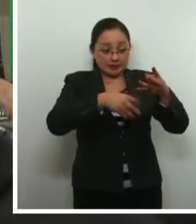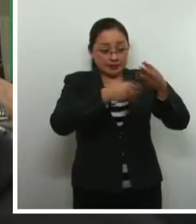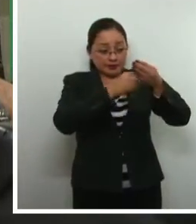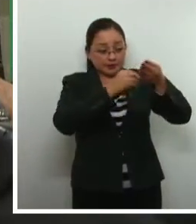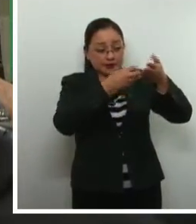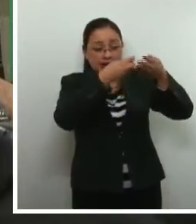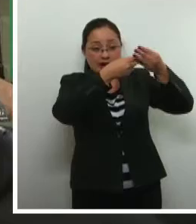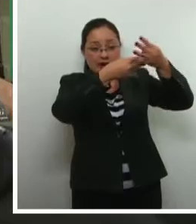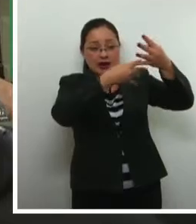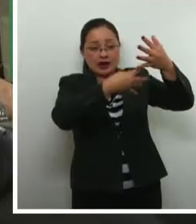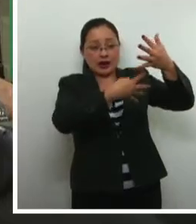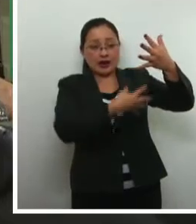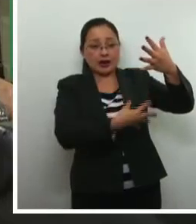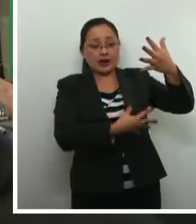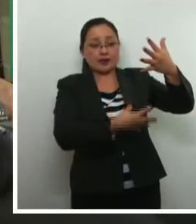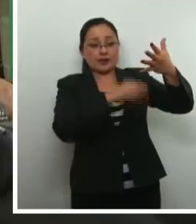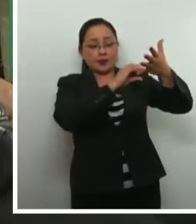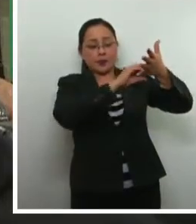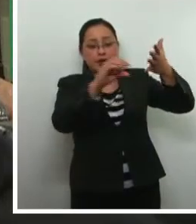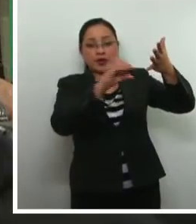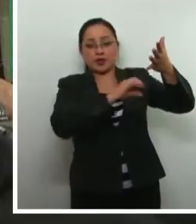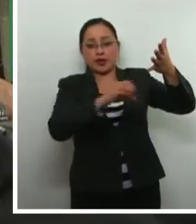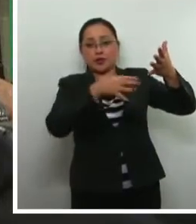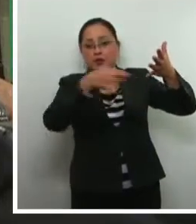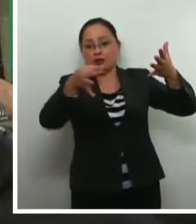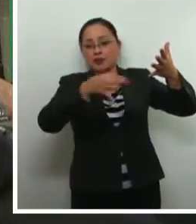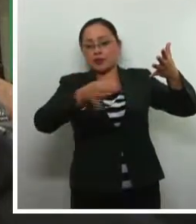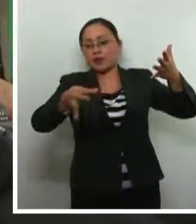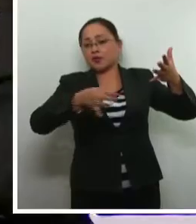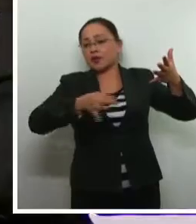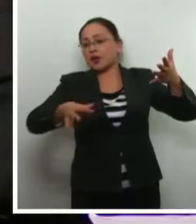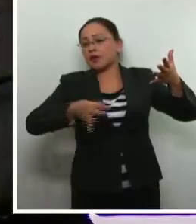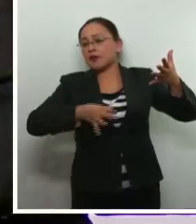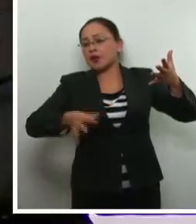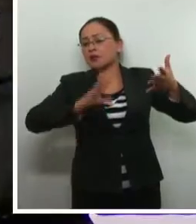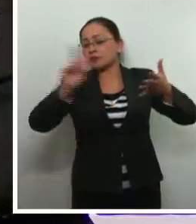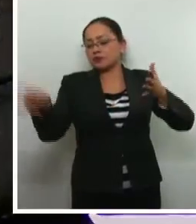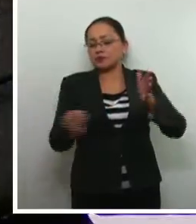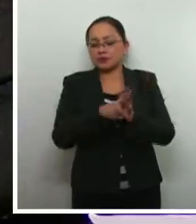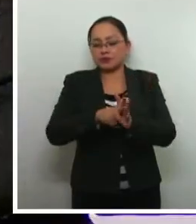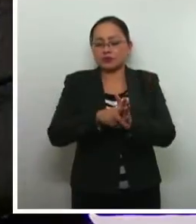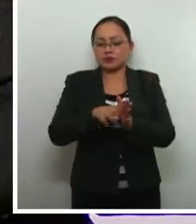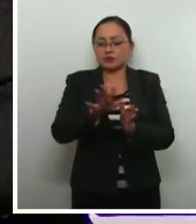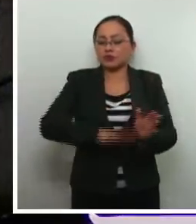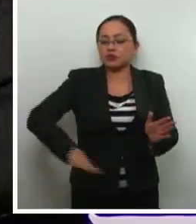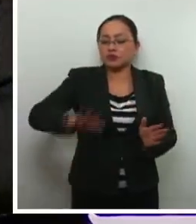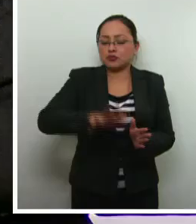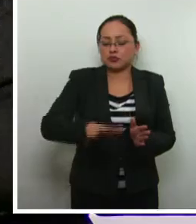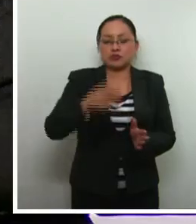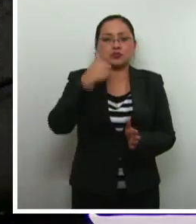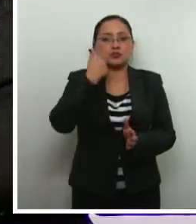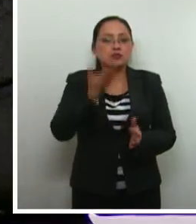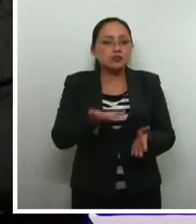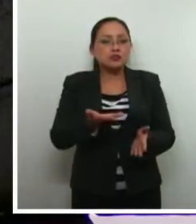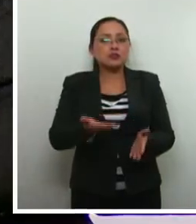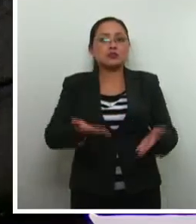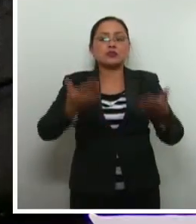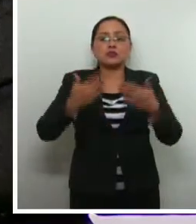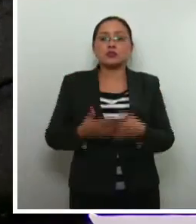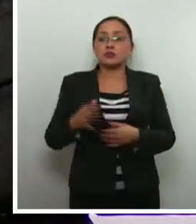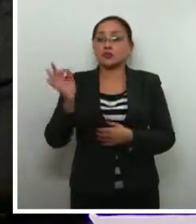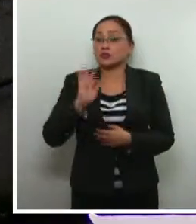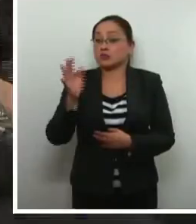reserva todas las reservas que han sido consideradas por los constituyentes. Si no